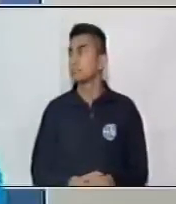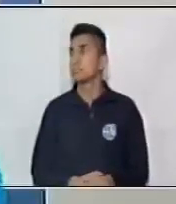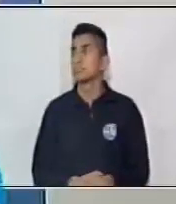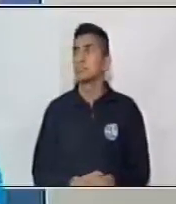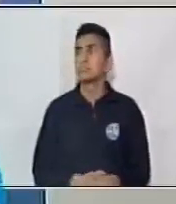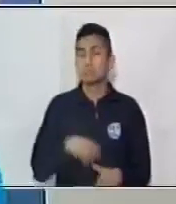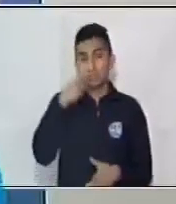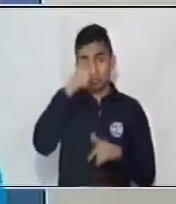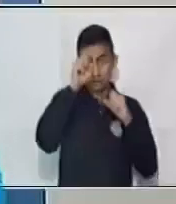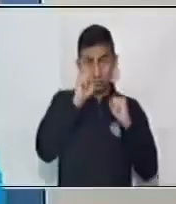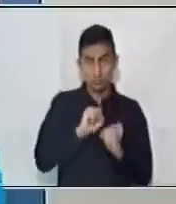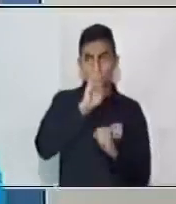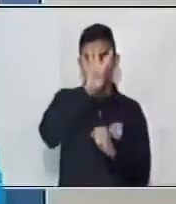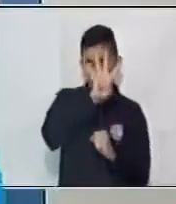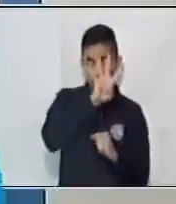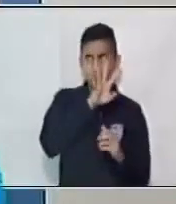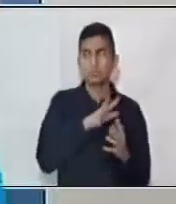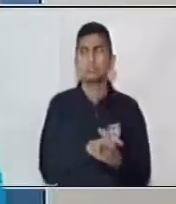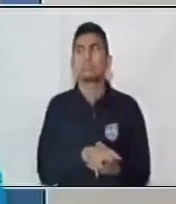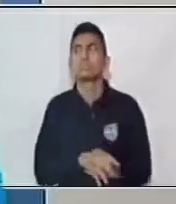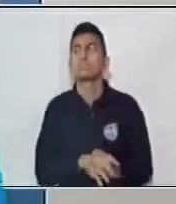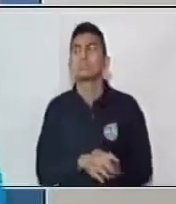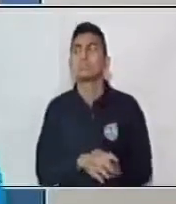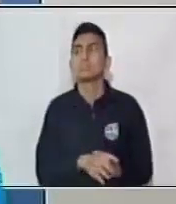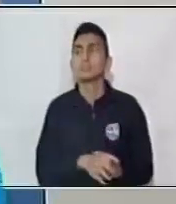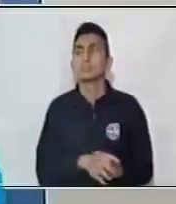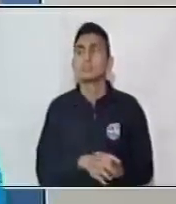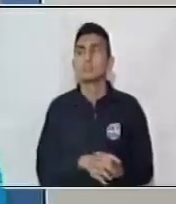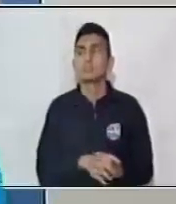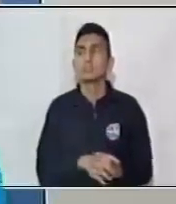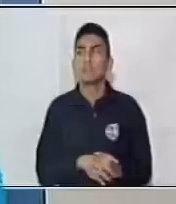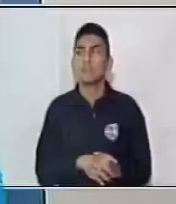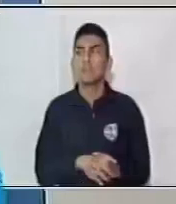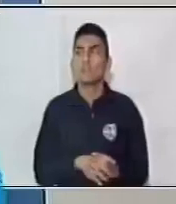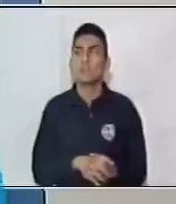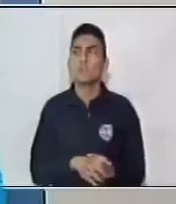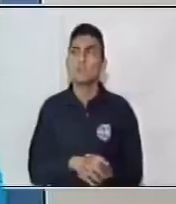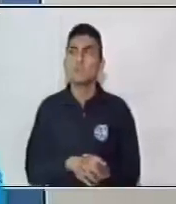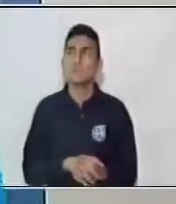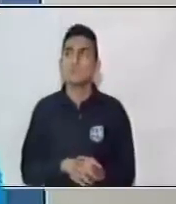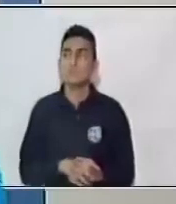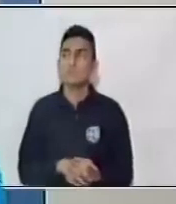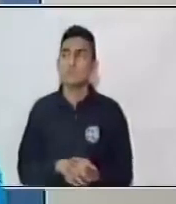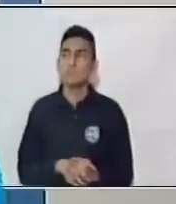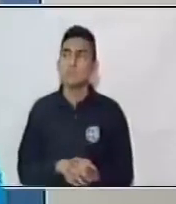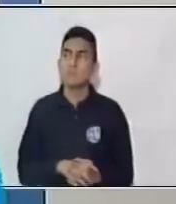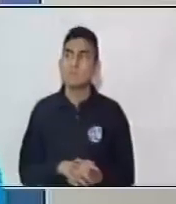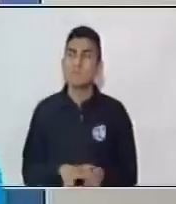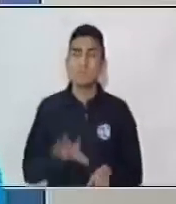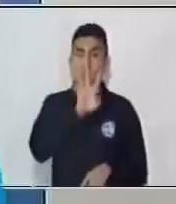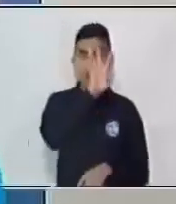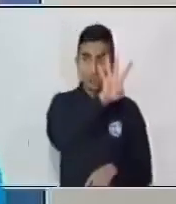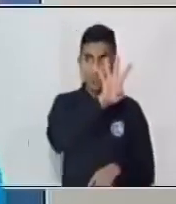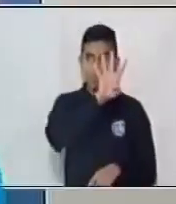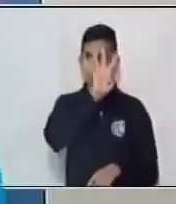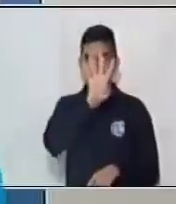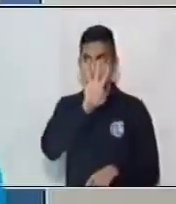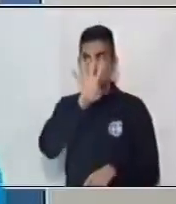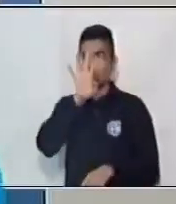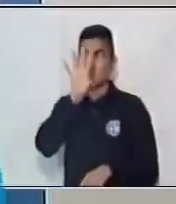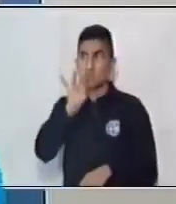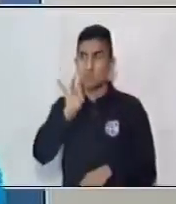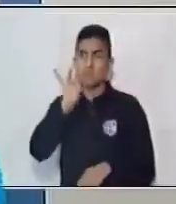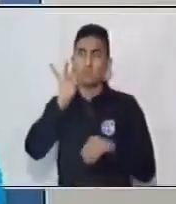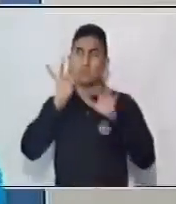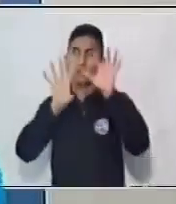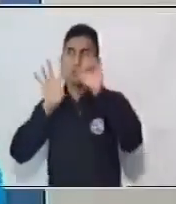los múltiplos de 4. Va a ser 4, 8, 12, que son